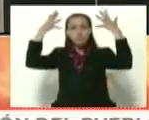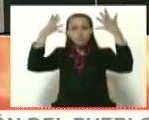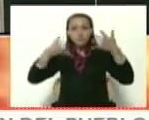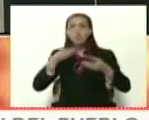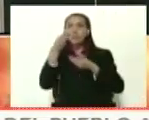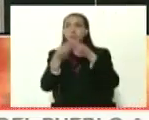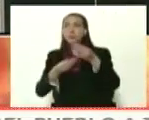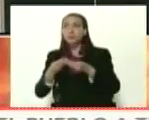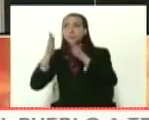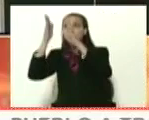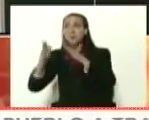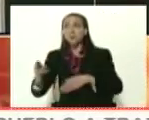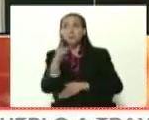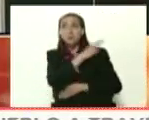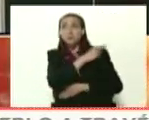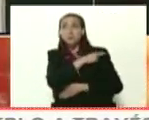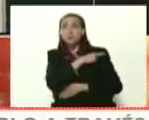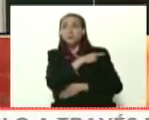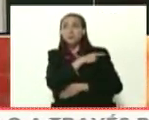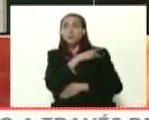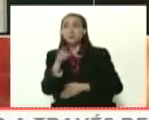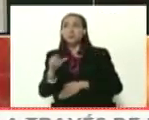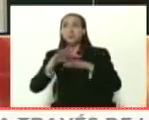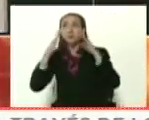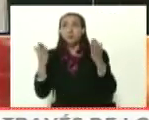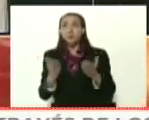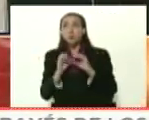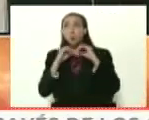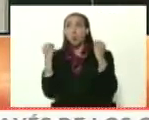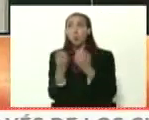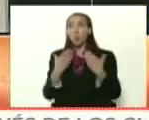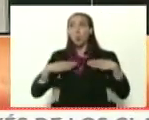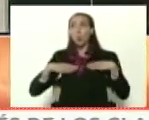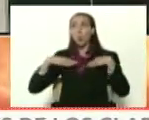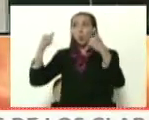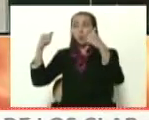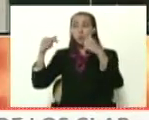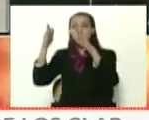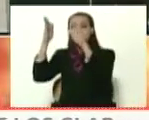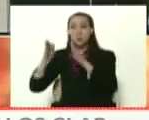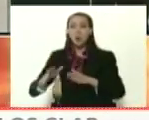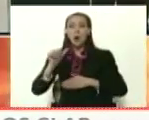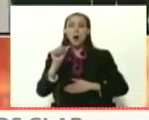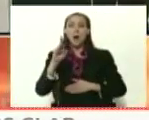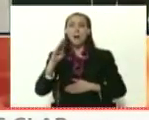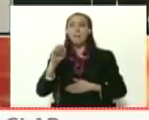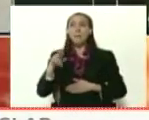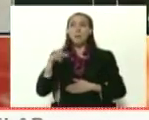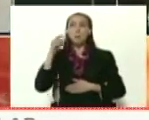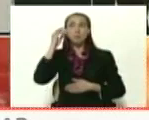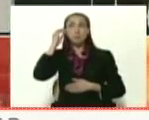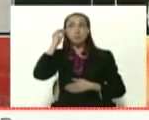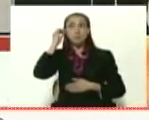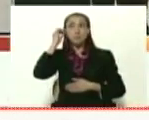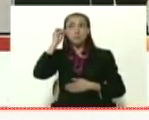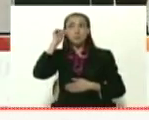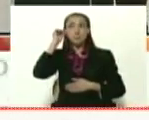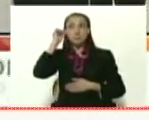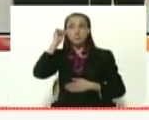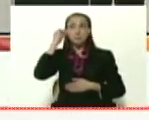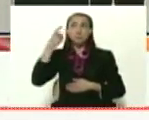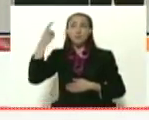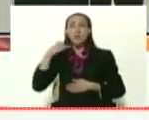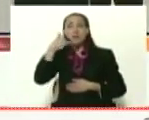del director general de la Organización Mundial de la Salud, el doctor Tedros Adhanom, que ayer conversó telefónicamente con